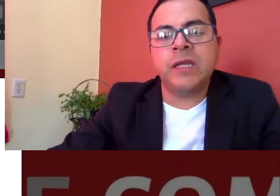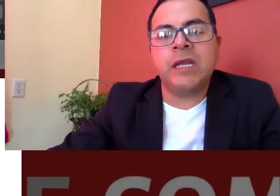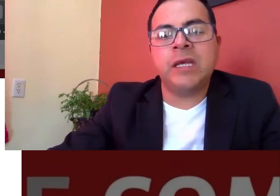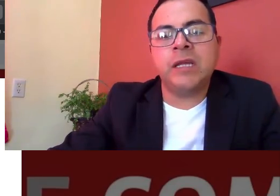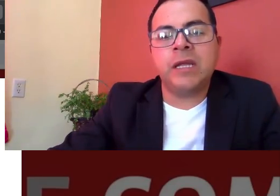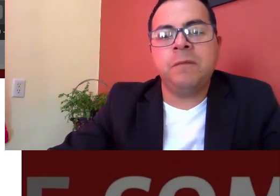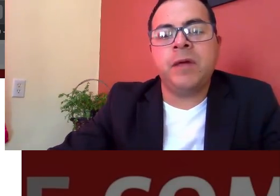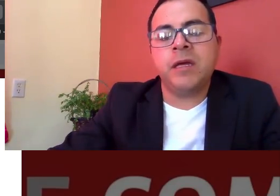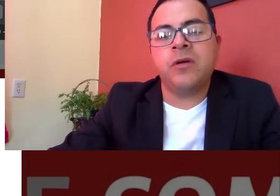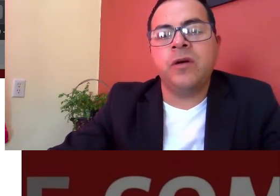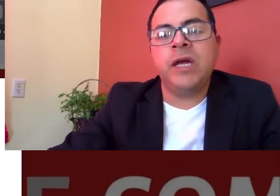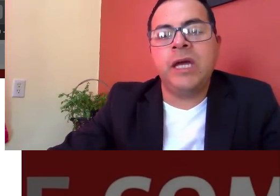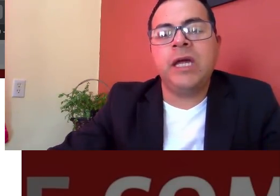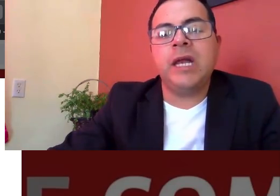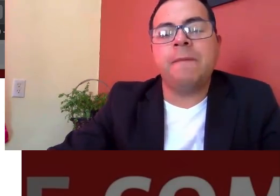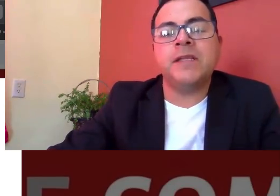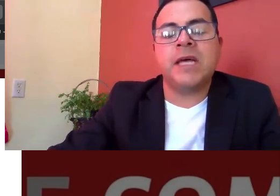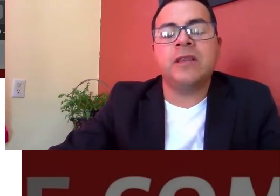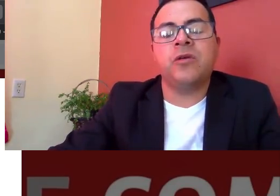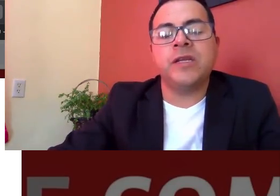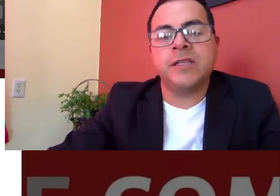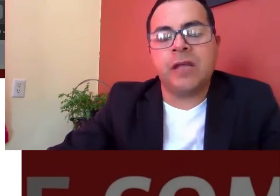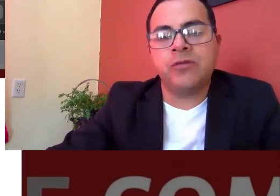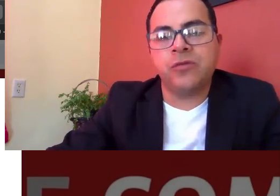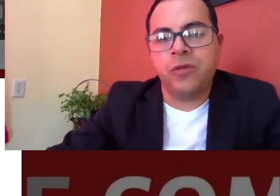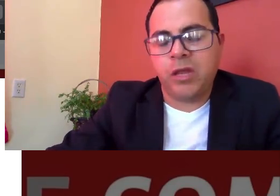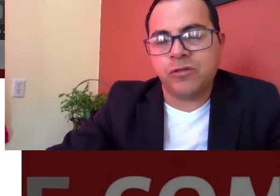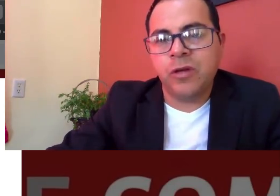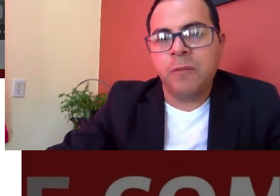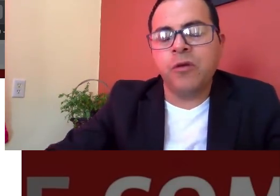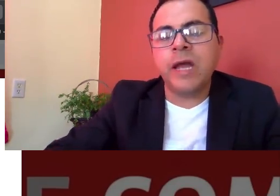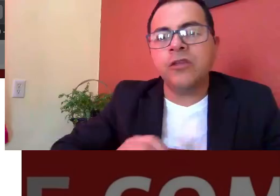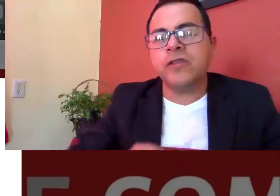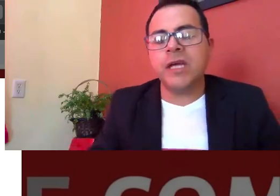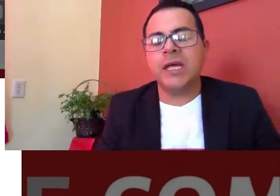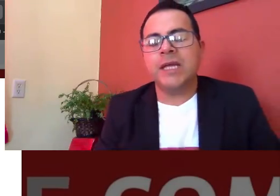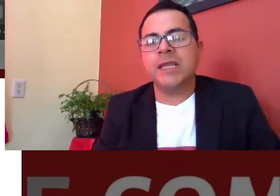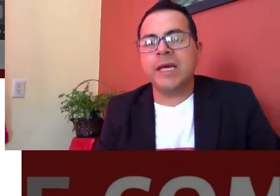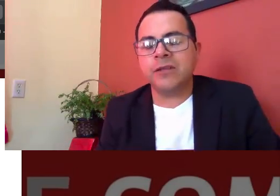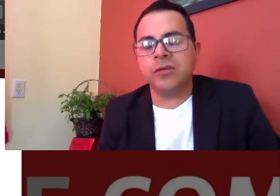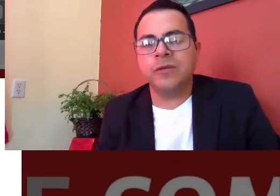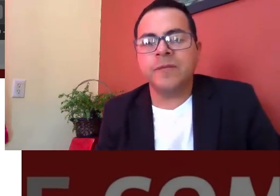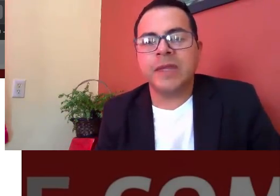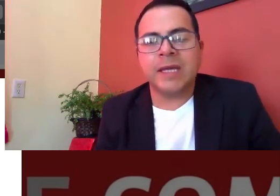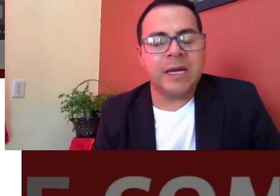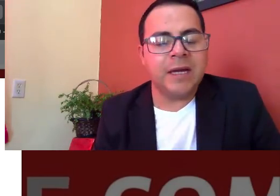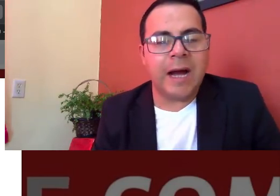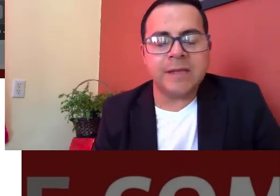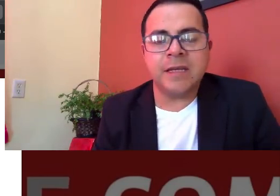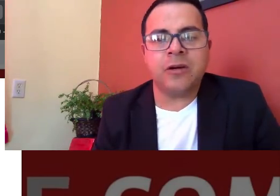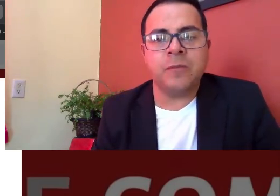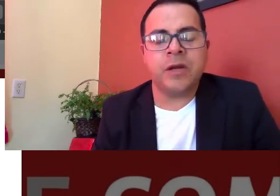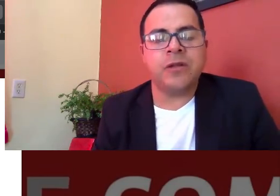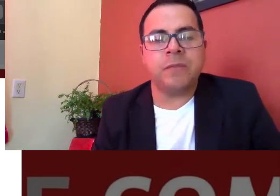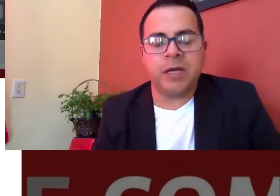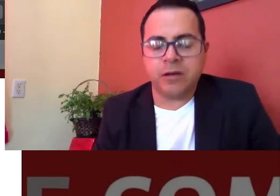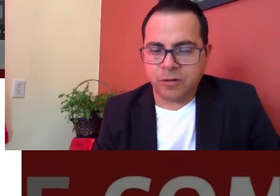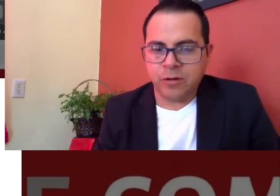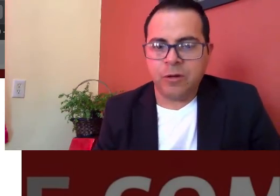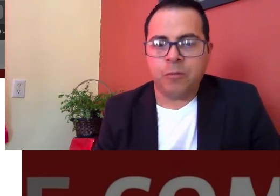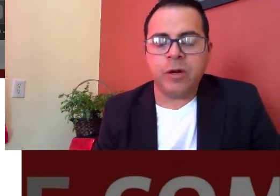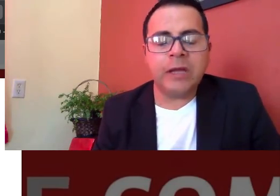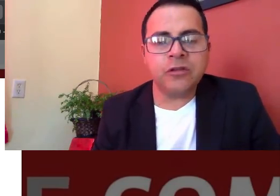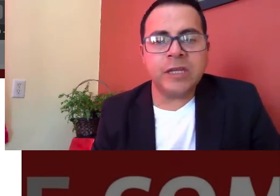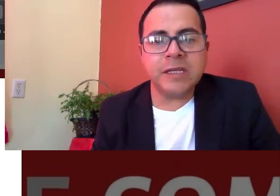en defensa de la dignidad de México y la amistad con Estados Unidos, burlándose de esto que hace el gobierno de